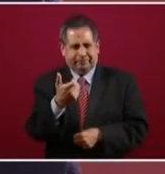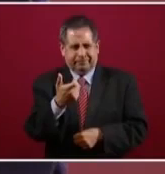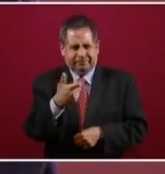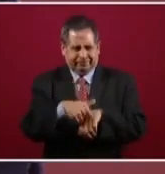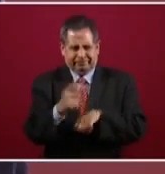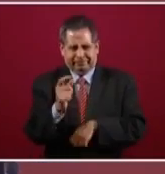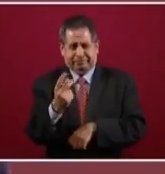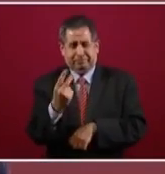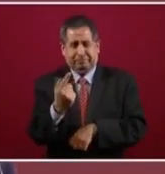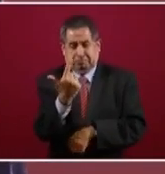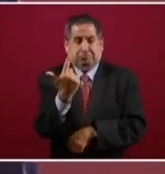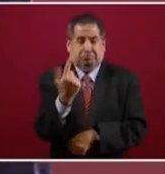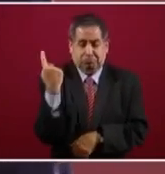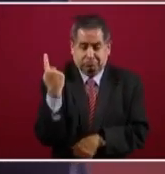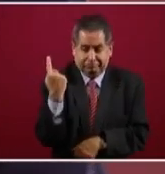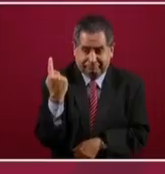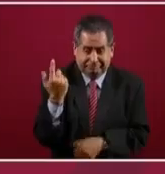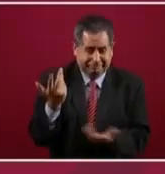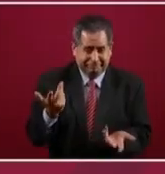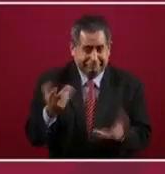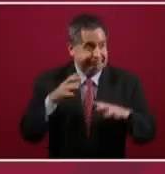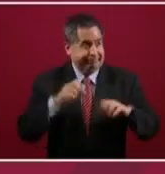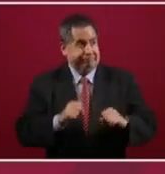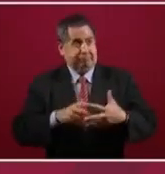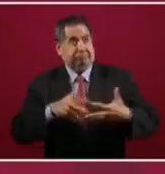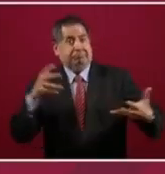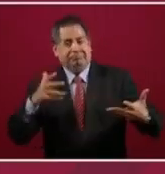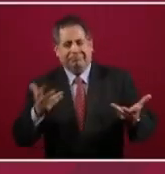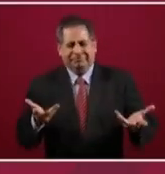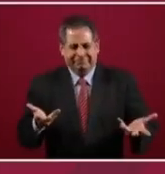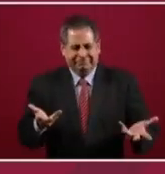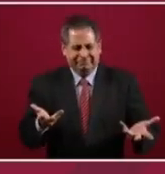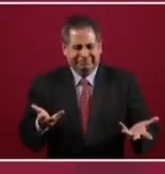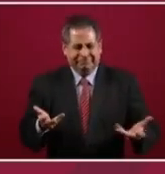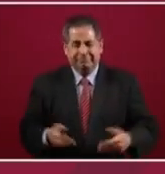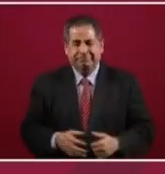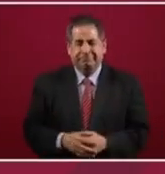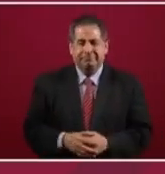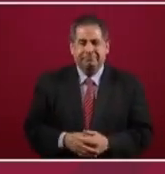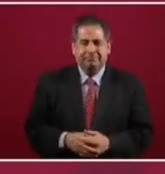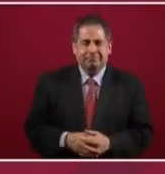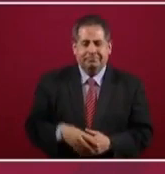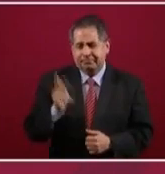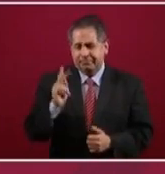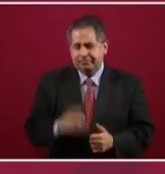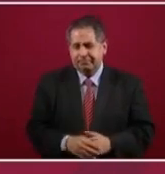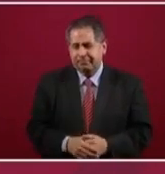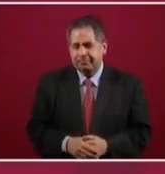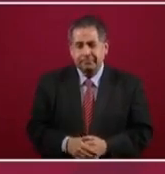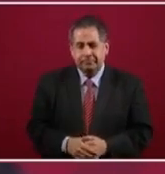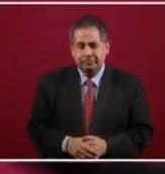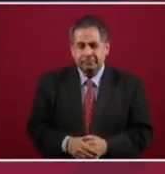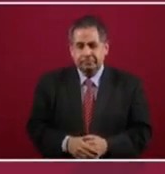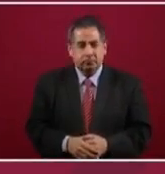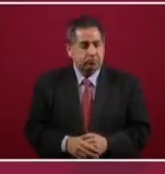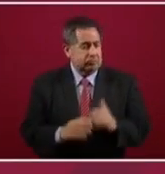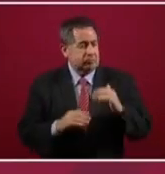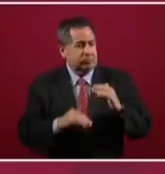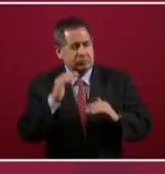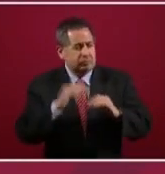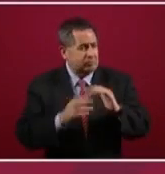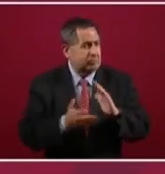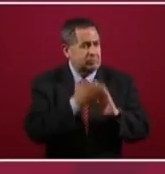Pero la